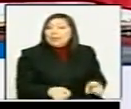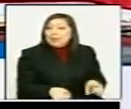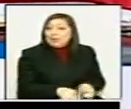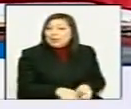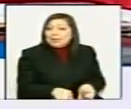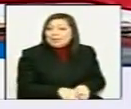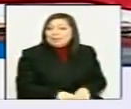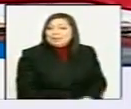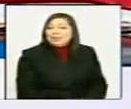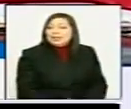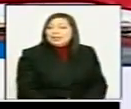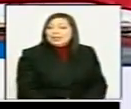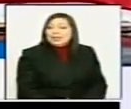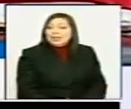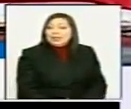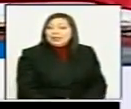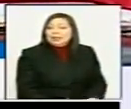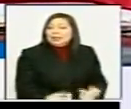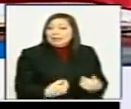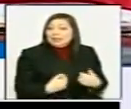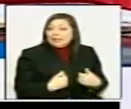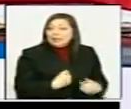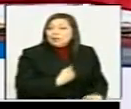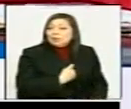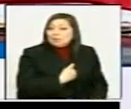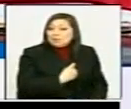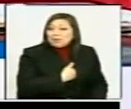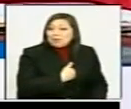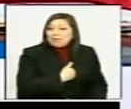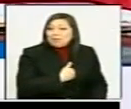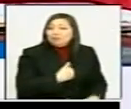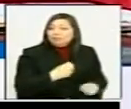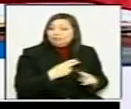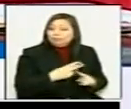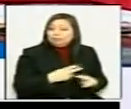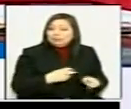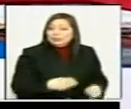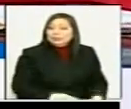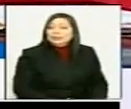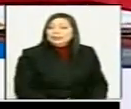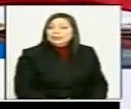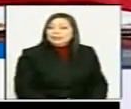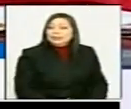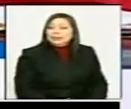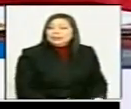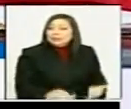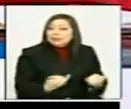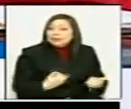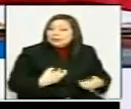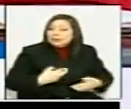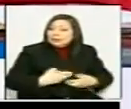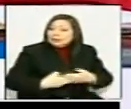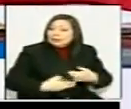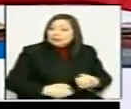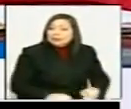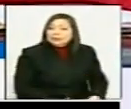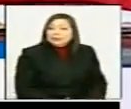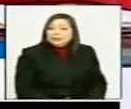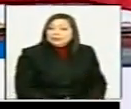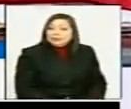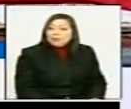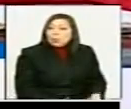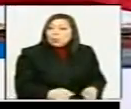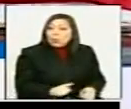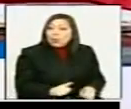propio proyecto Guayaga tiene su propio supervisor interno. Y este proceso,